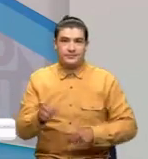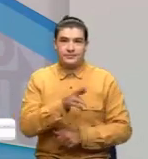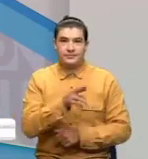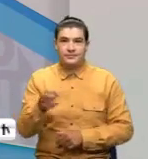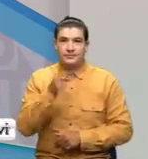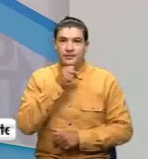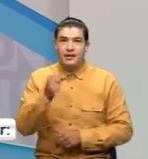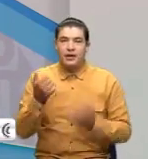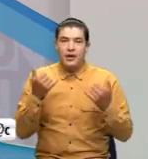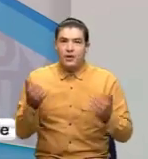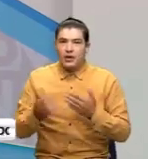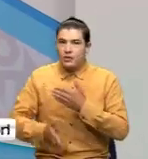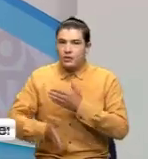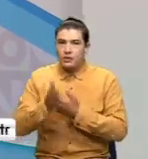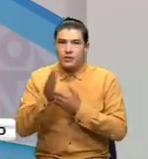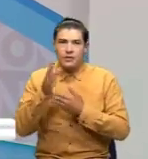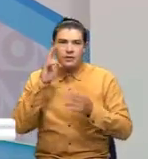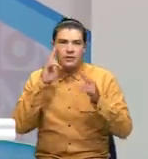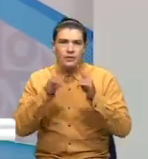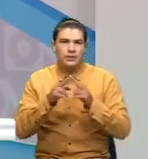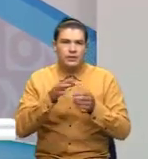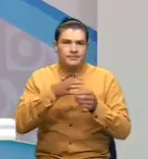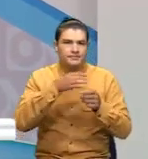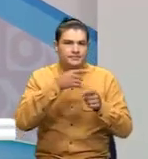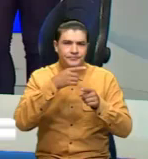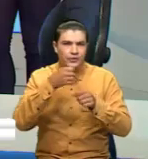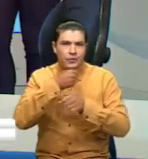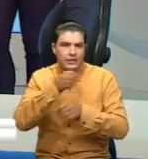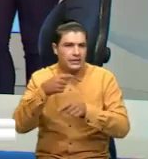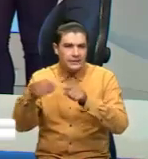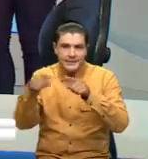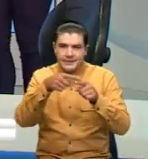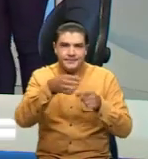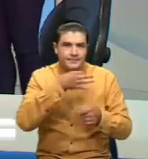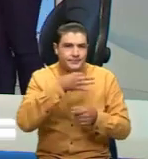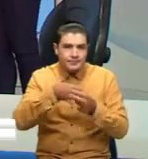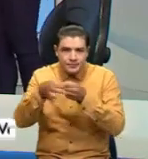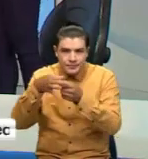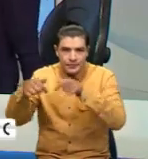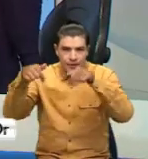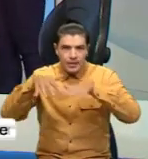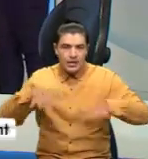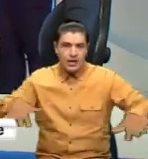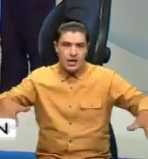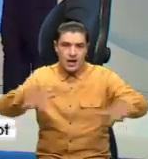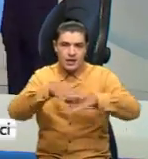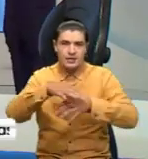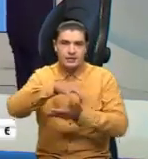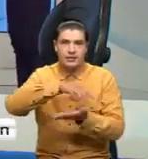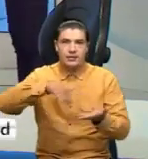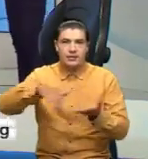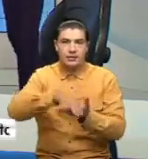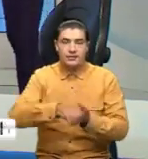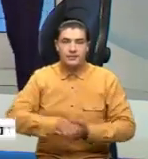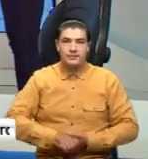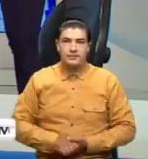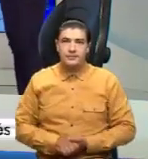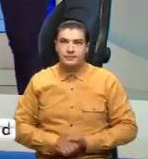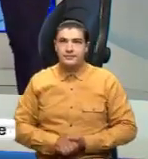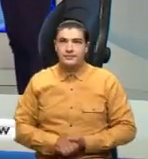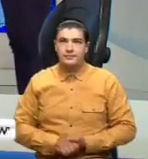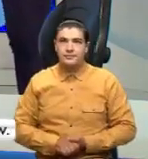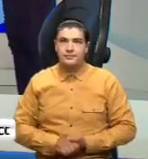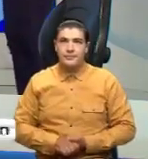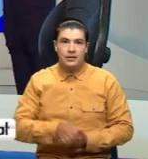principales provincias del oriente colombiano y vamos a iniciar con todos nuestros compañeros en diferentes puntos estratégicos de la información